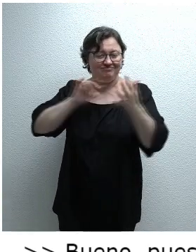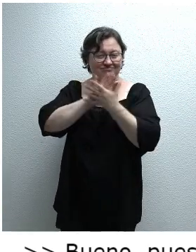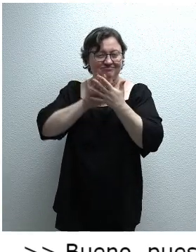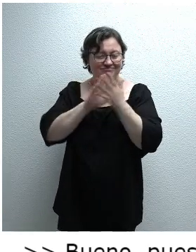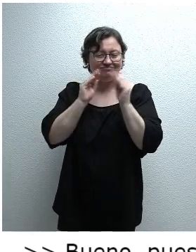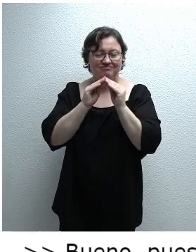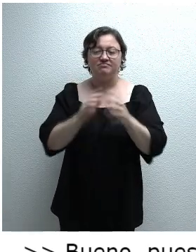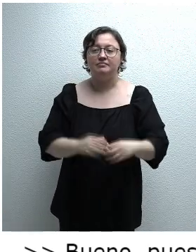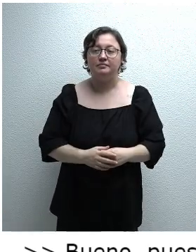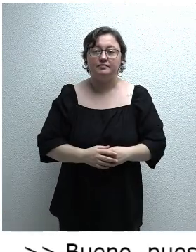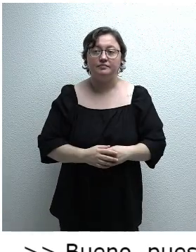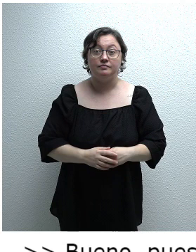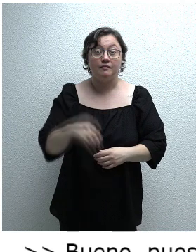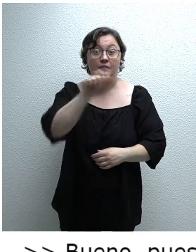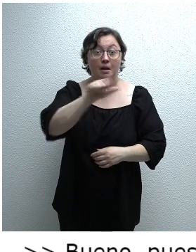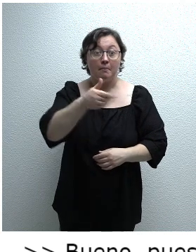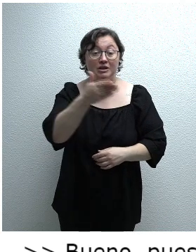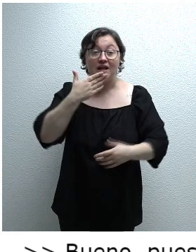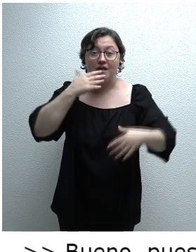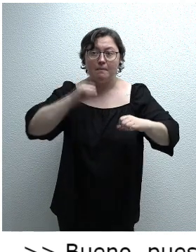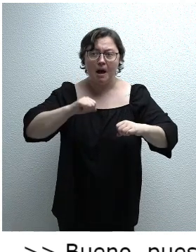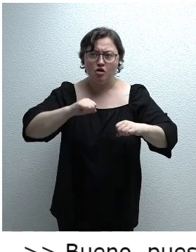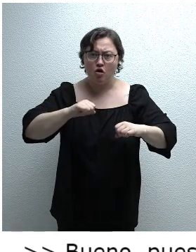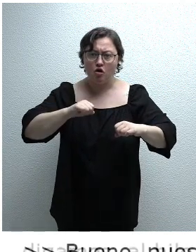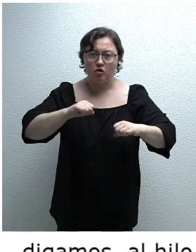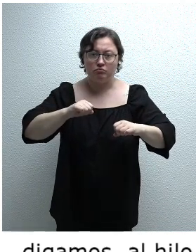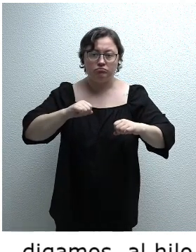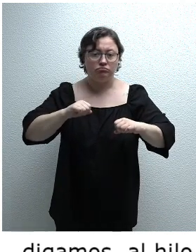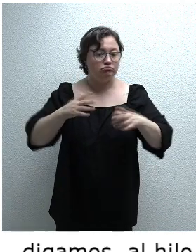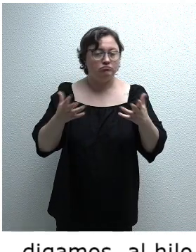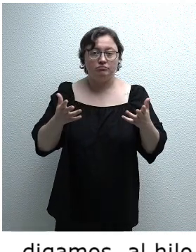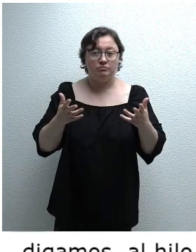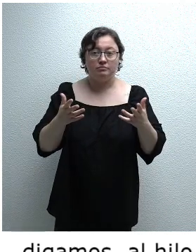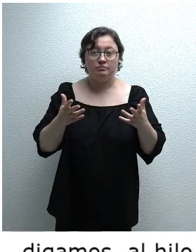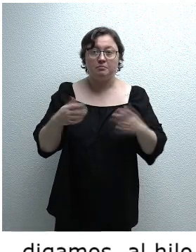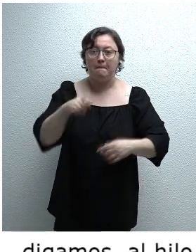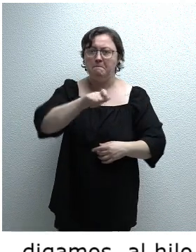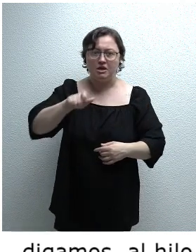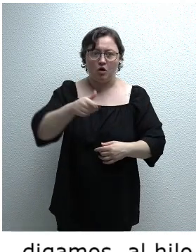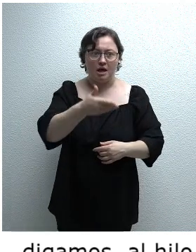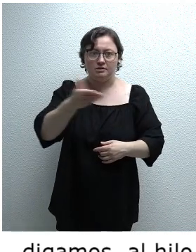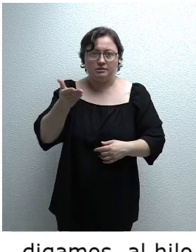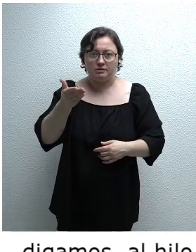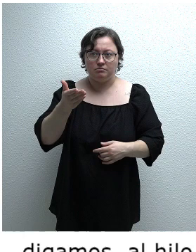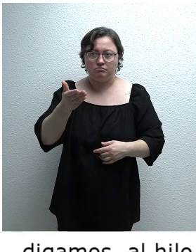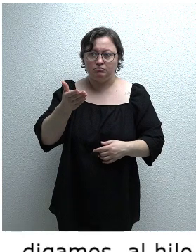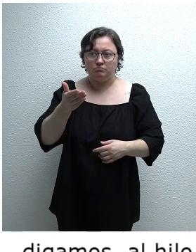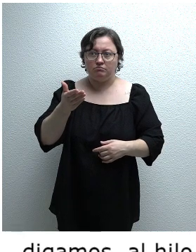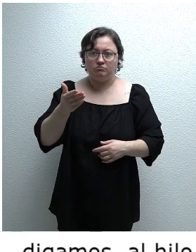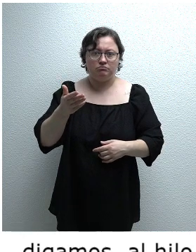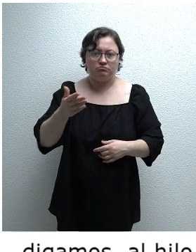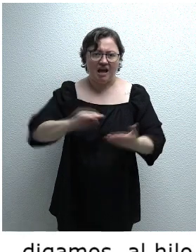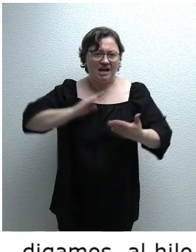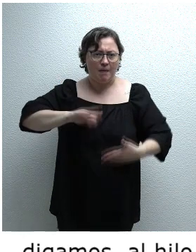los intervinientes. Las personas mayores, digamos, son personas que gozan de una